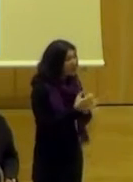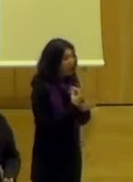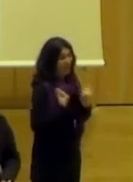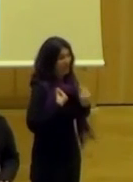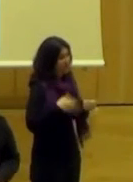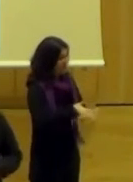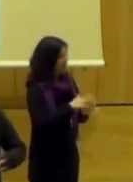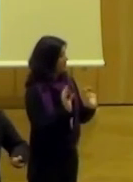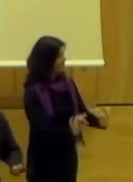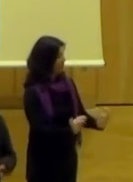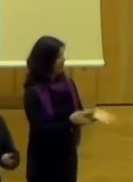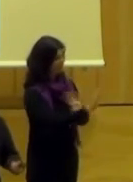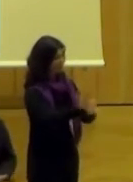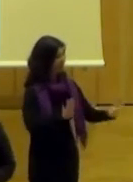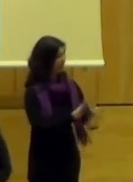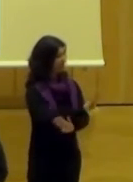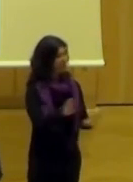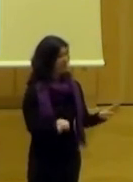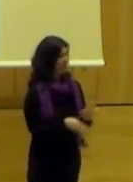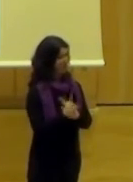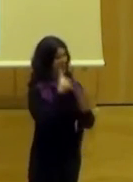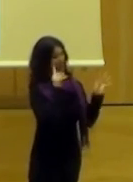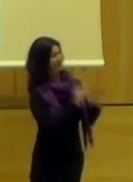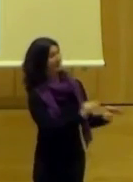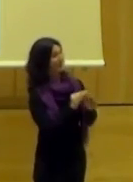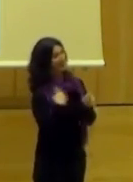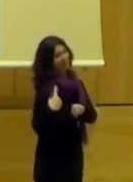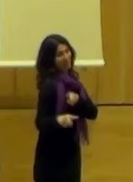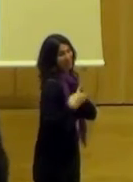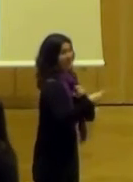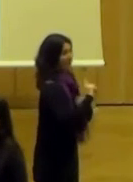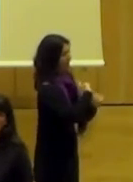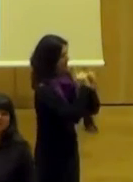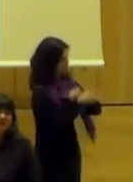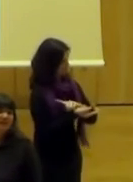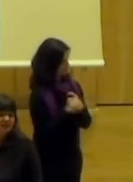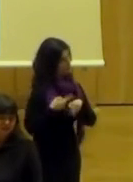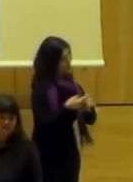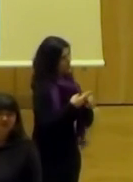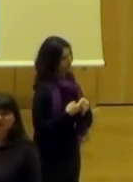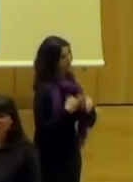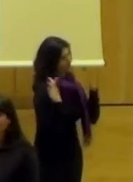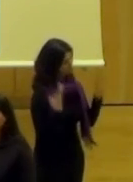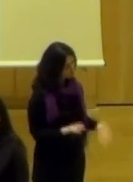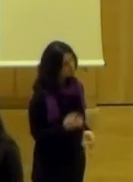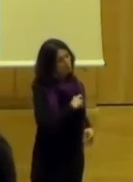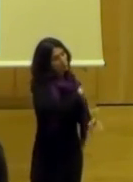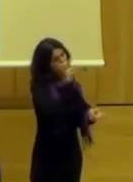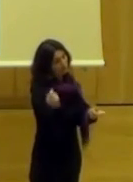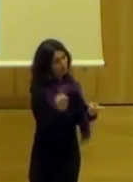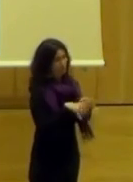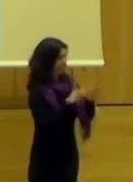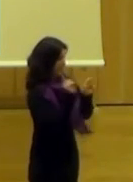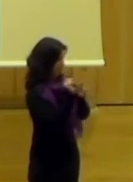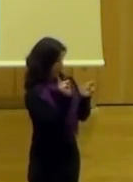vecinos y vecinas y no simplemente resaltar las diferencias que tenemos. También otra cosa,